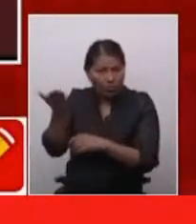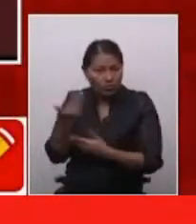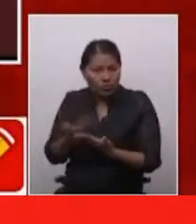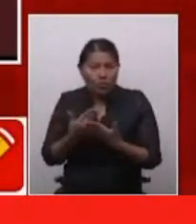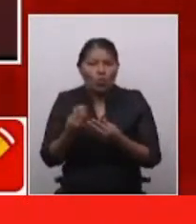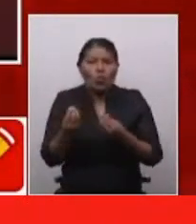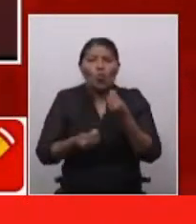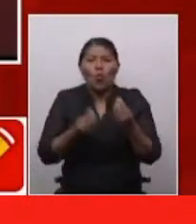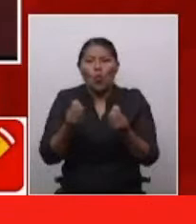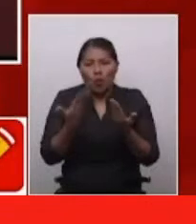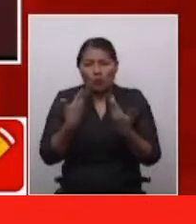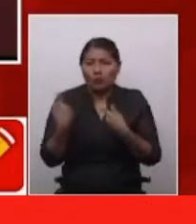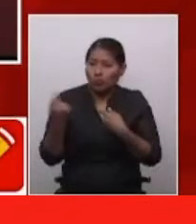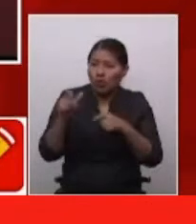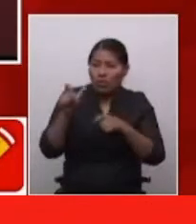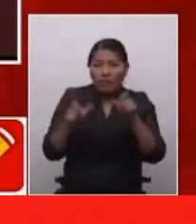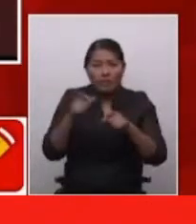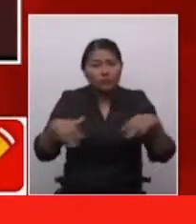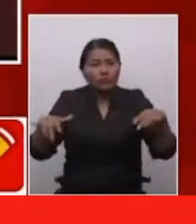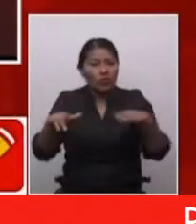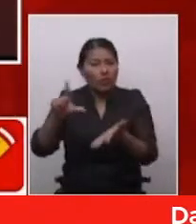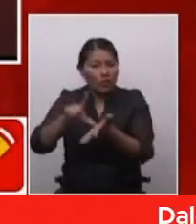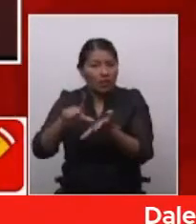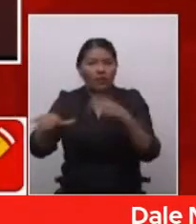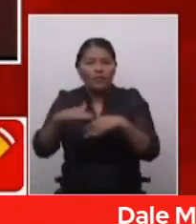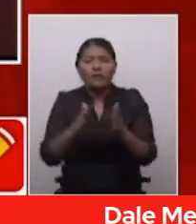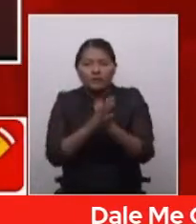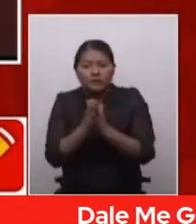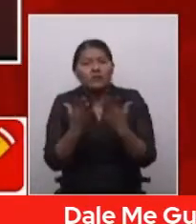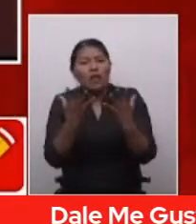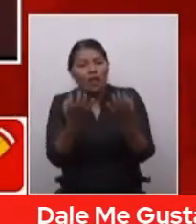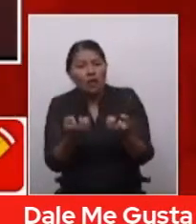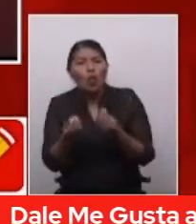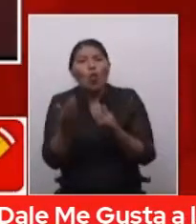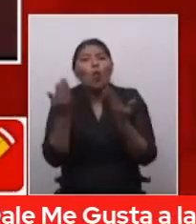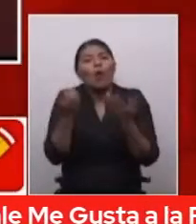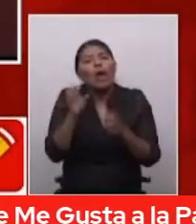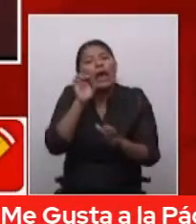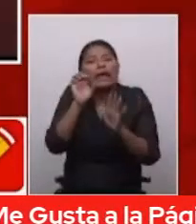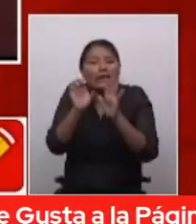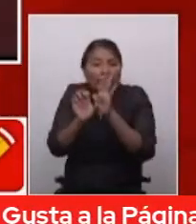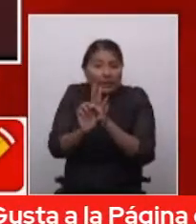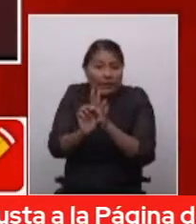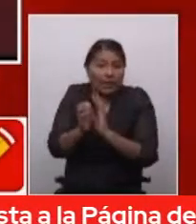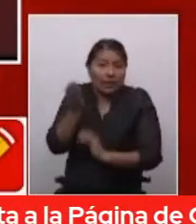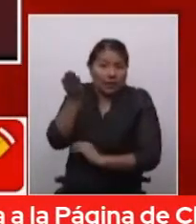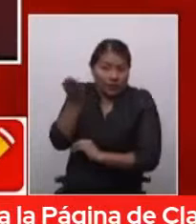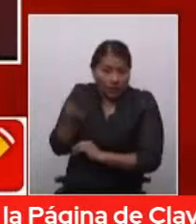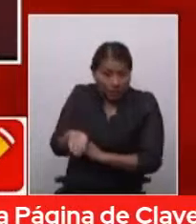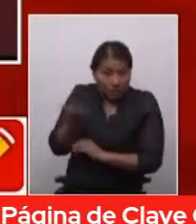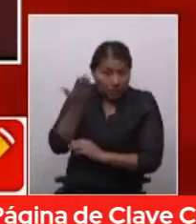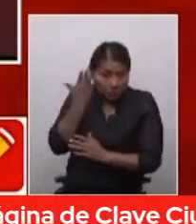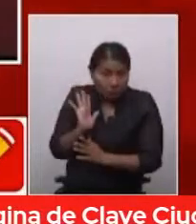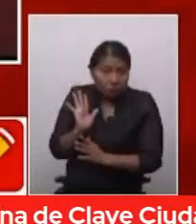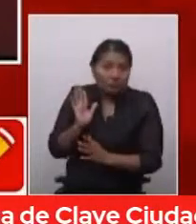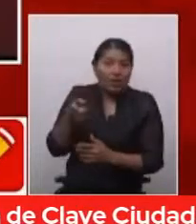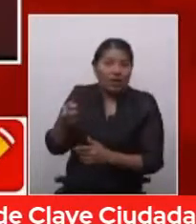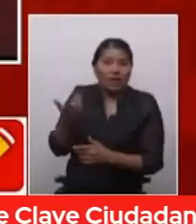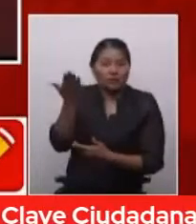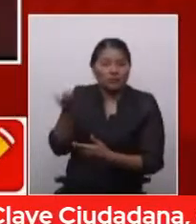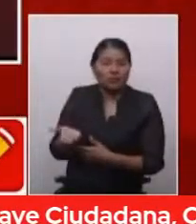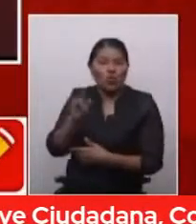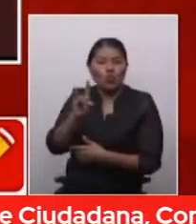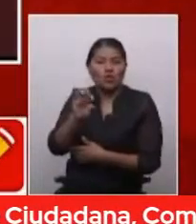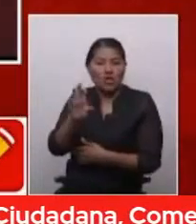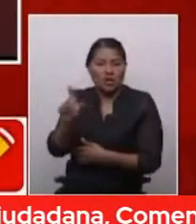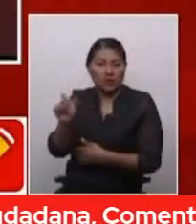porque obviamente todos los vecinos de Lima quisiéramos saber qué pasaría, ¿no?, en el hipotético caso, ¿no?, o en el supuesto negado que el señor Urresti